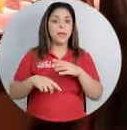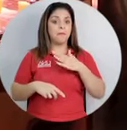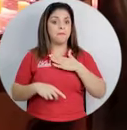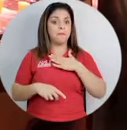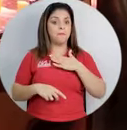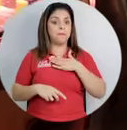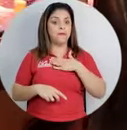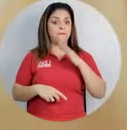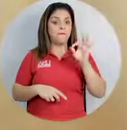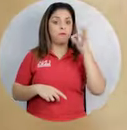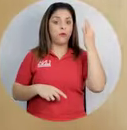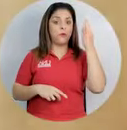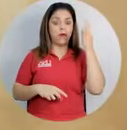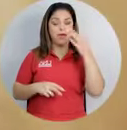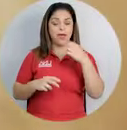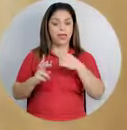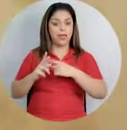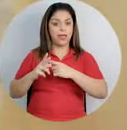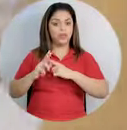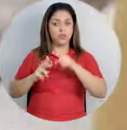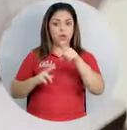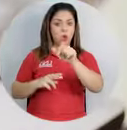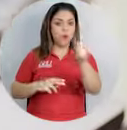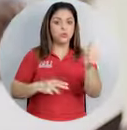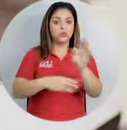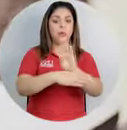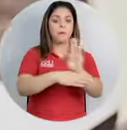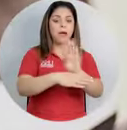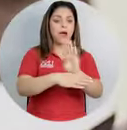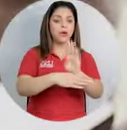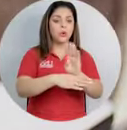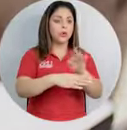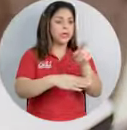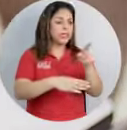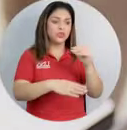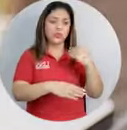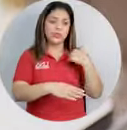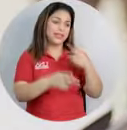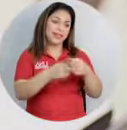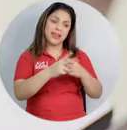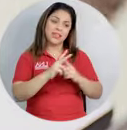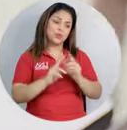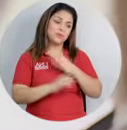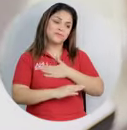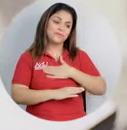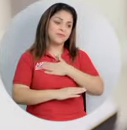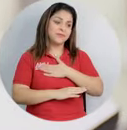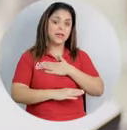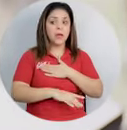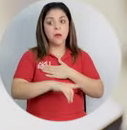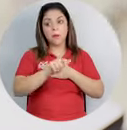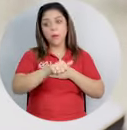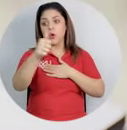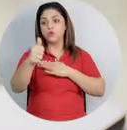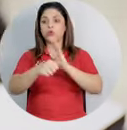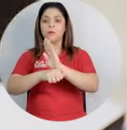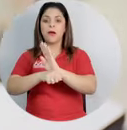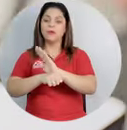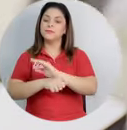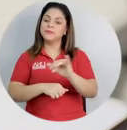récord crediticio que tiene, si uno no es sujeto de crédito en X banco, aunque vaya al banco de enfrente a tocar la puerta